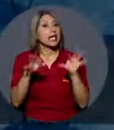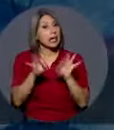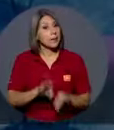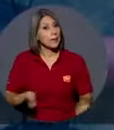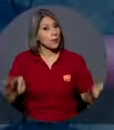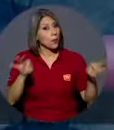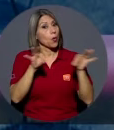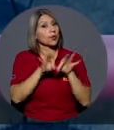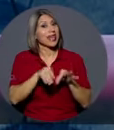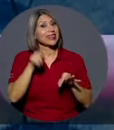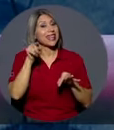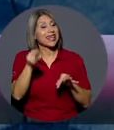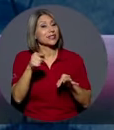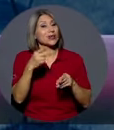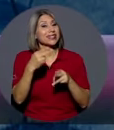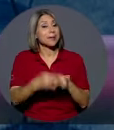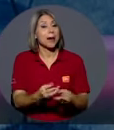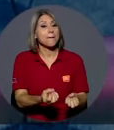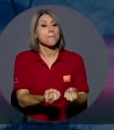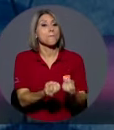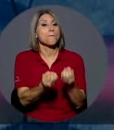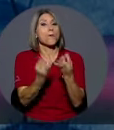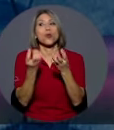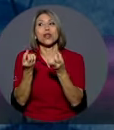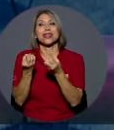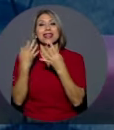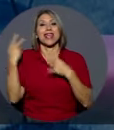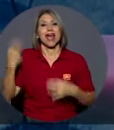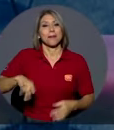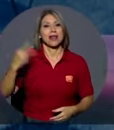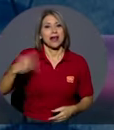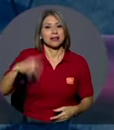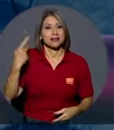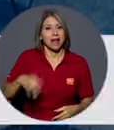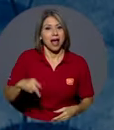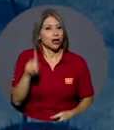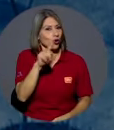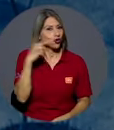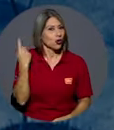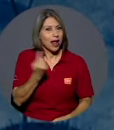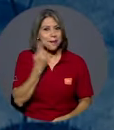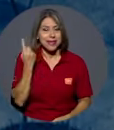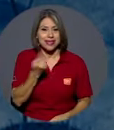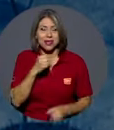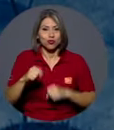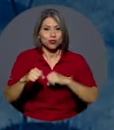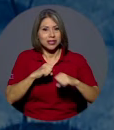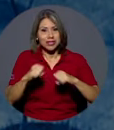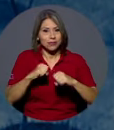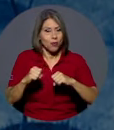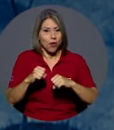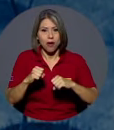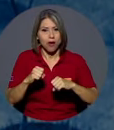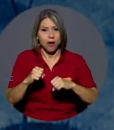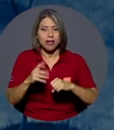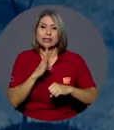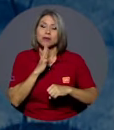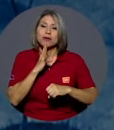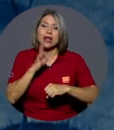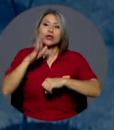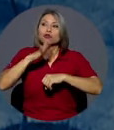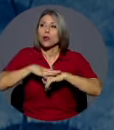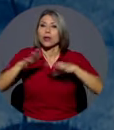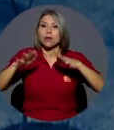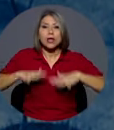Qué importante este concepto de la multiamenaza, de tomar conciencia de que no estamos hablando solo de un sismo, sino